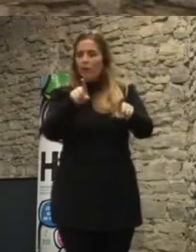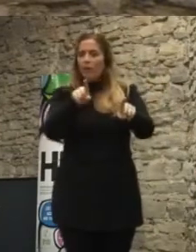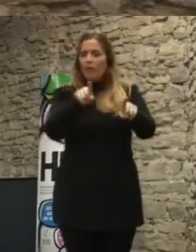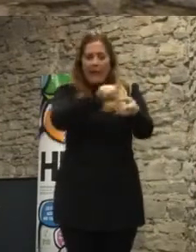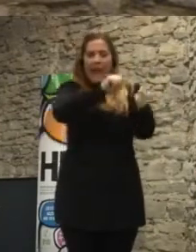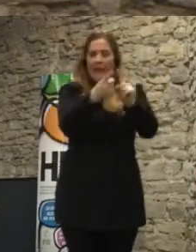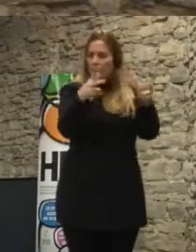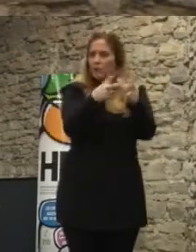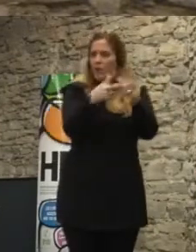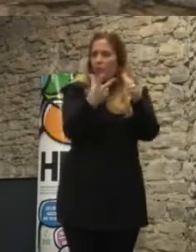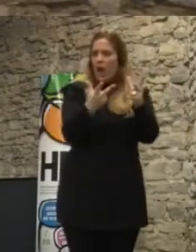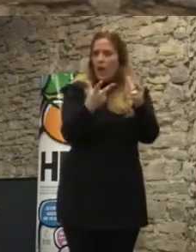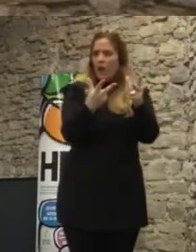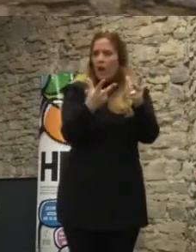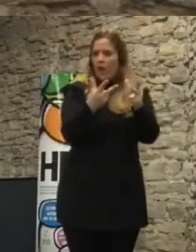cada vez